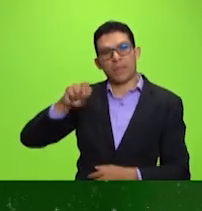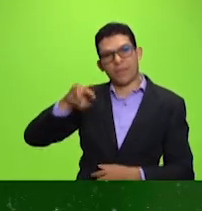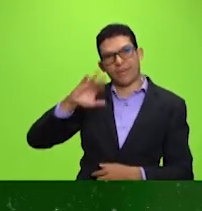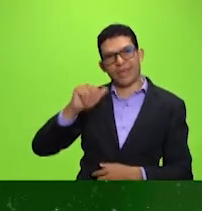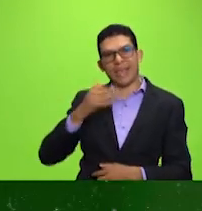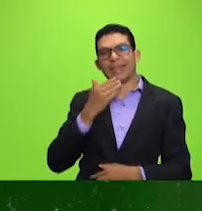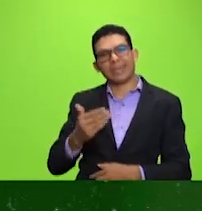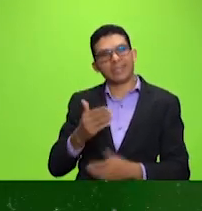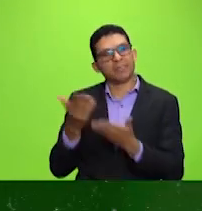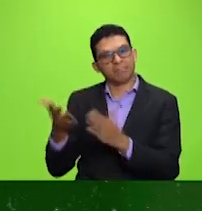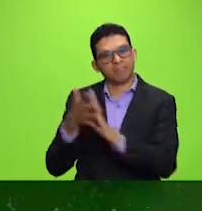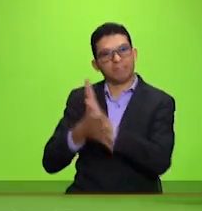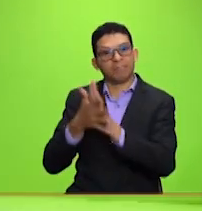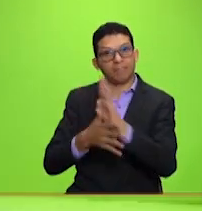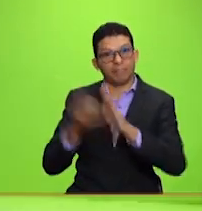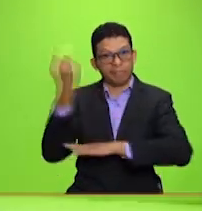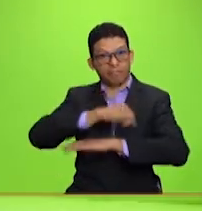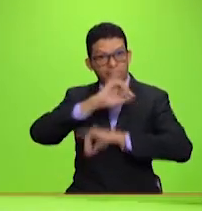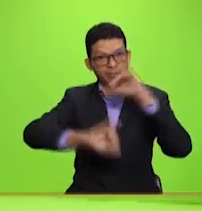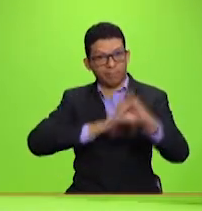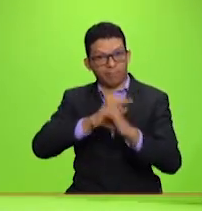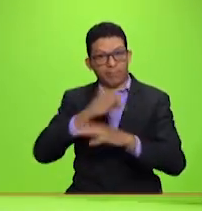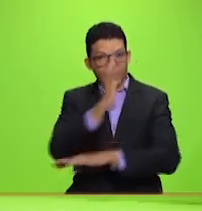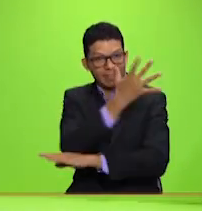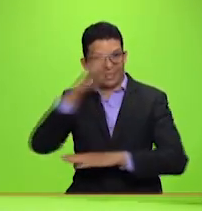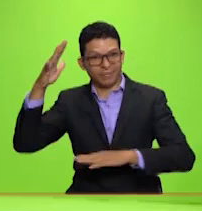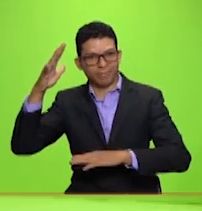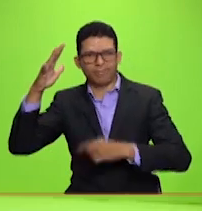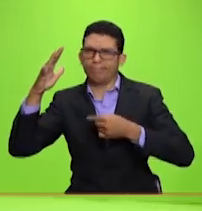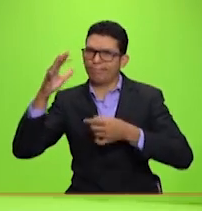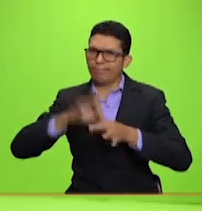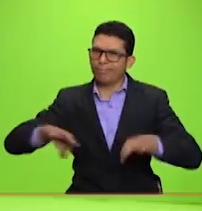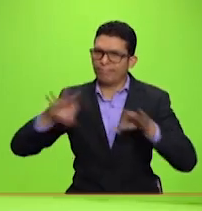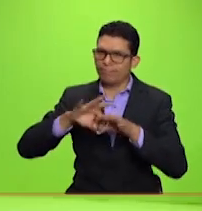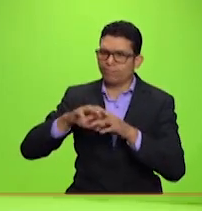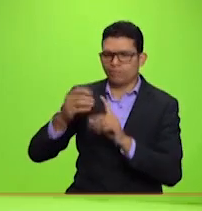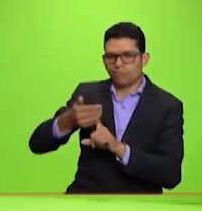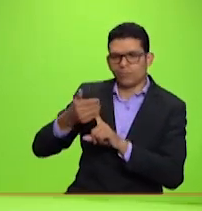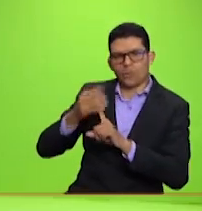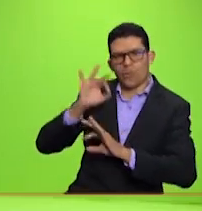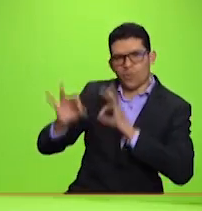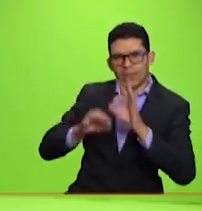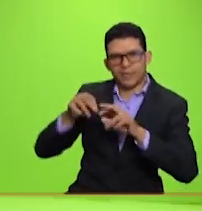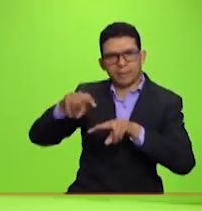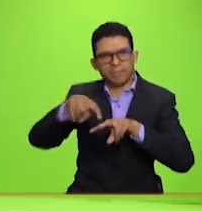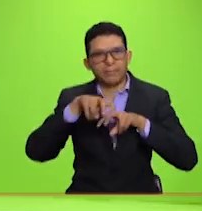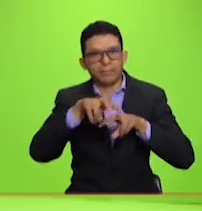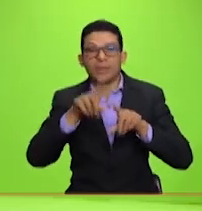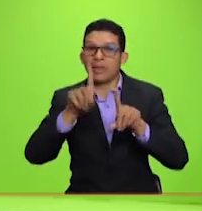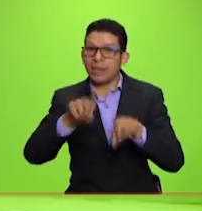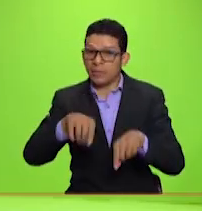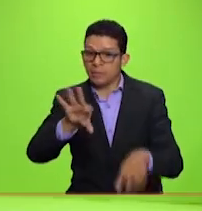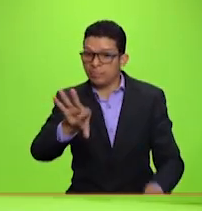tema, porque en el Día Internacional de los Bosques, pues es tan importante conservarlo, restaurar, sembrar, pero también